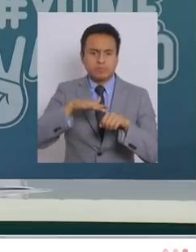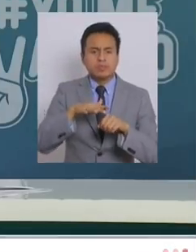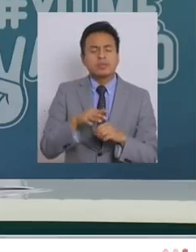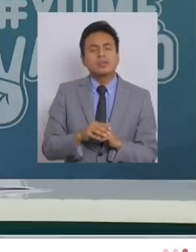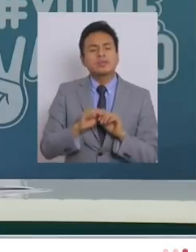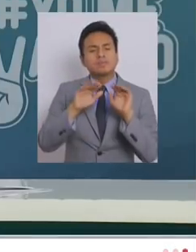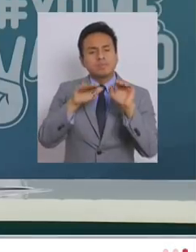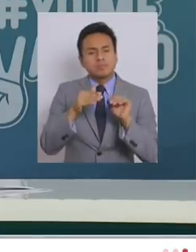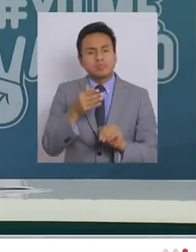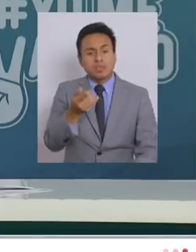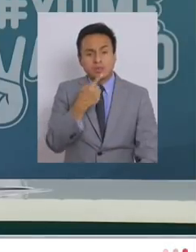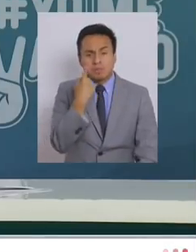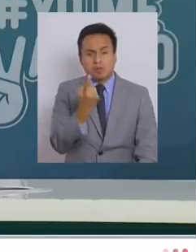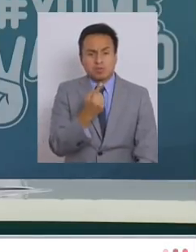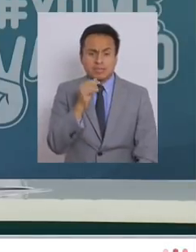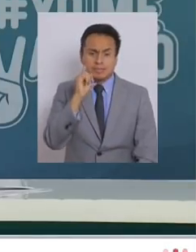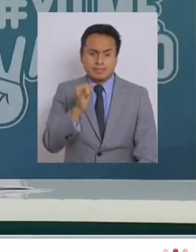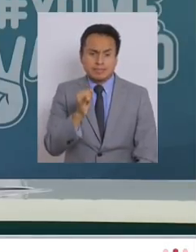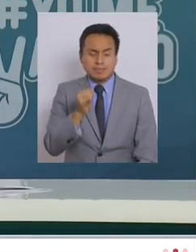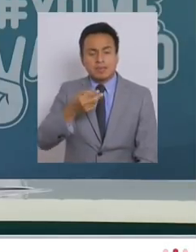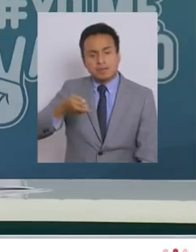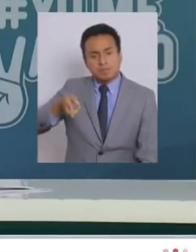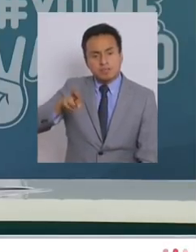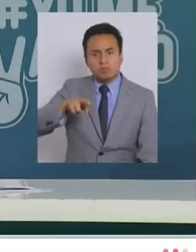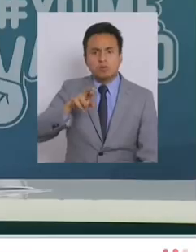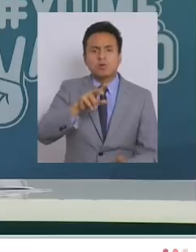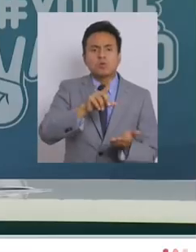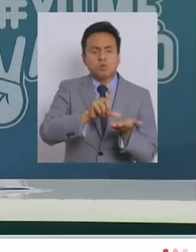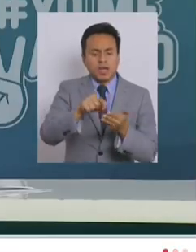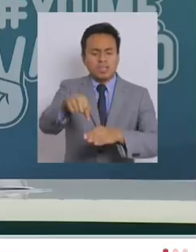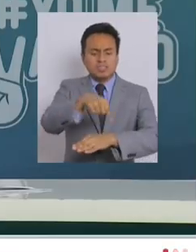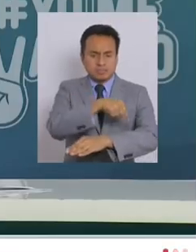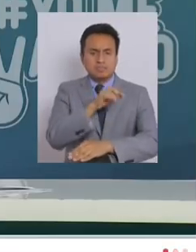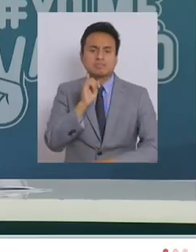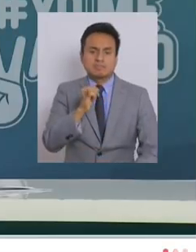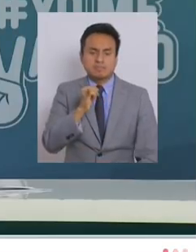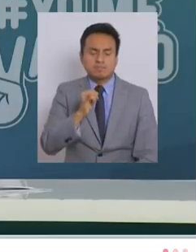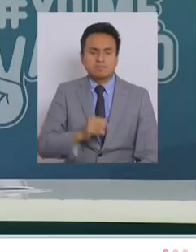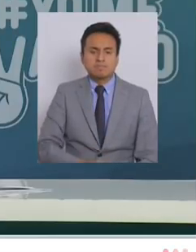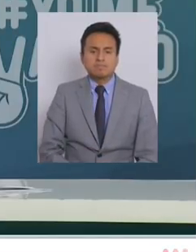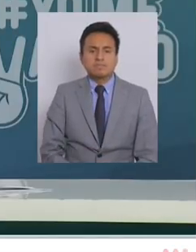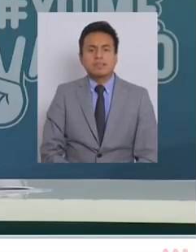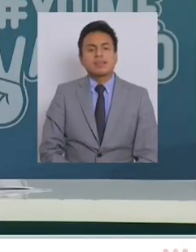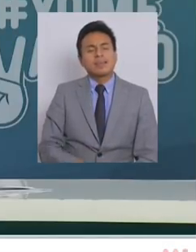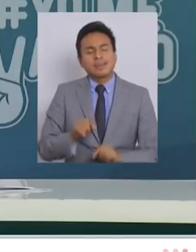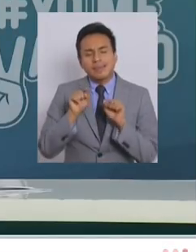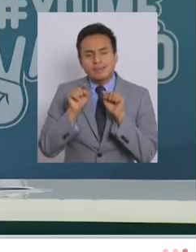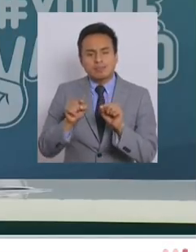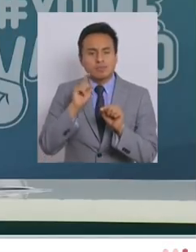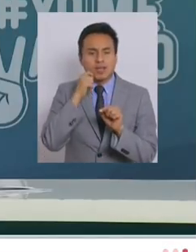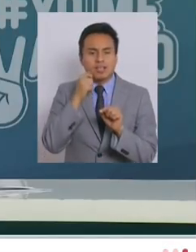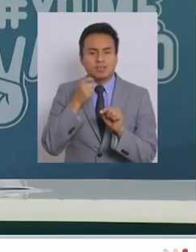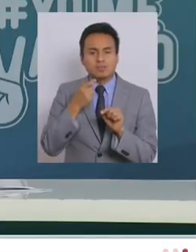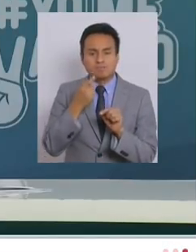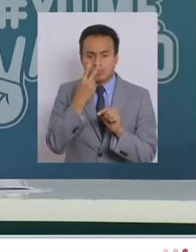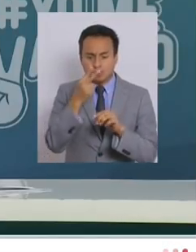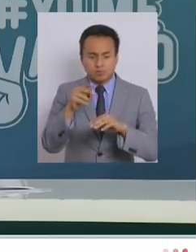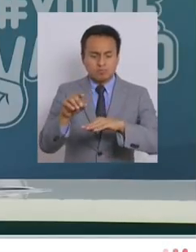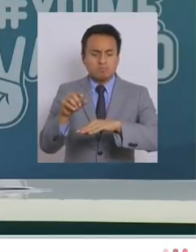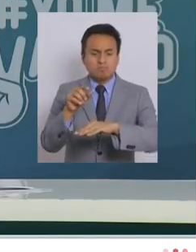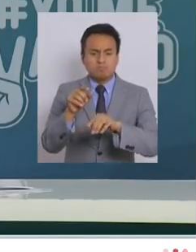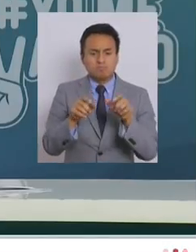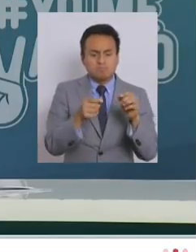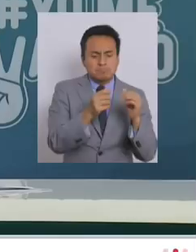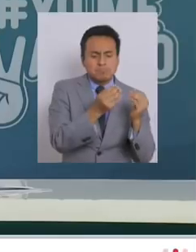usted pregunta si se ha repetido en otros lugares del país es una tenemos una distribución bastante